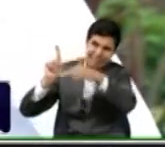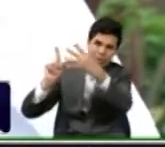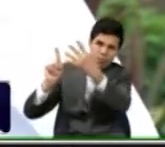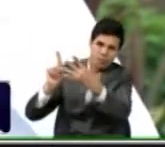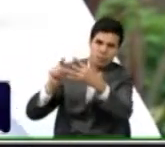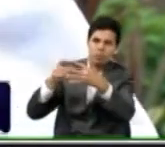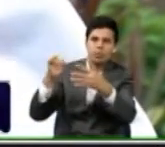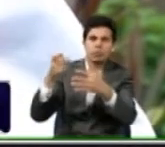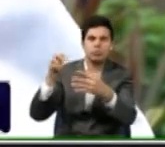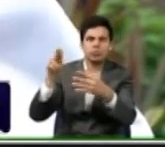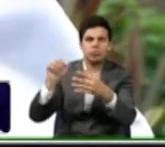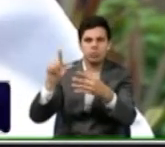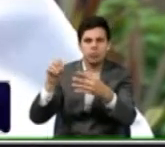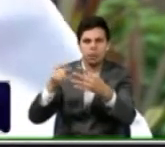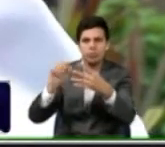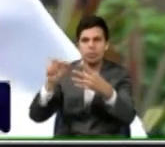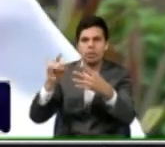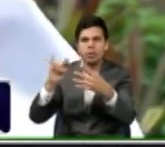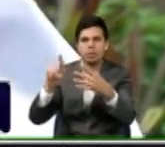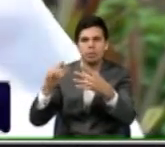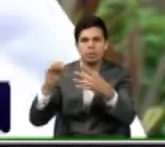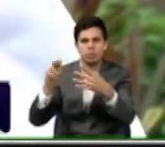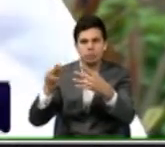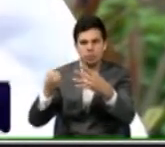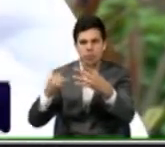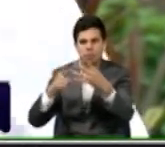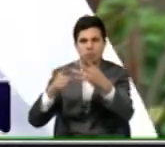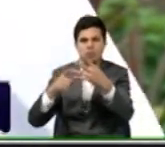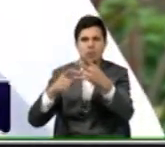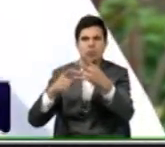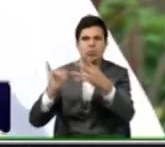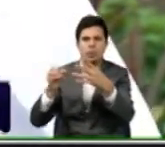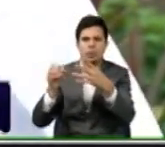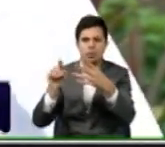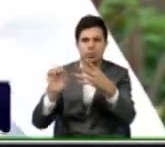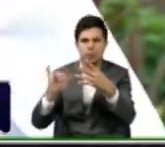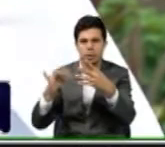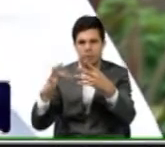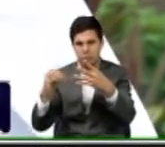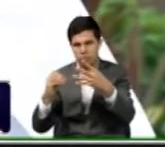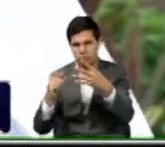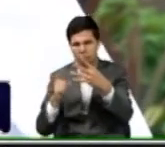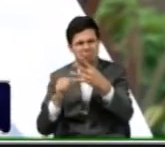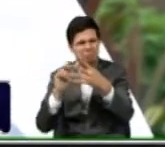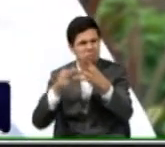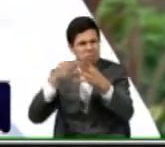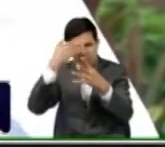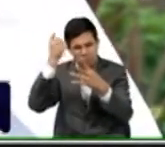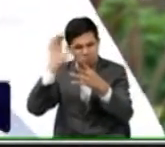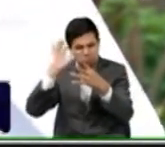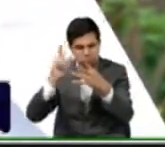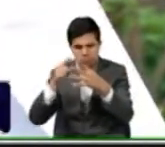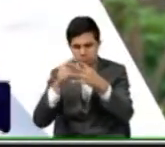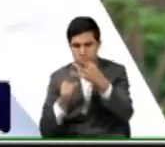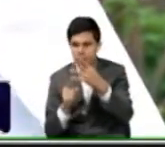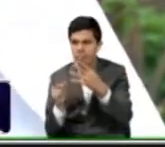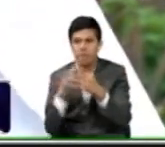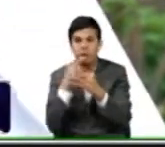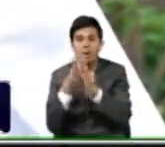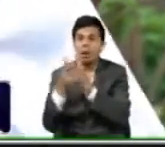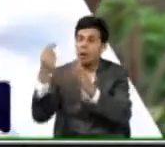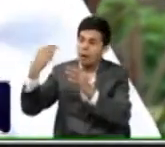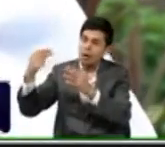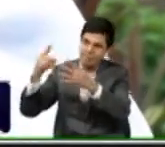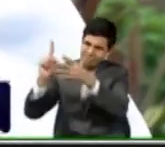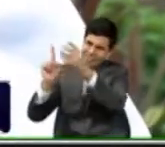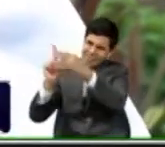Gonzalo Agustín este Joseíto el otro no recuerdo como es dijo que ella tuvo sus cuatro